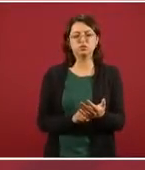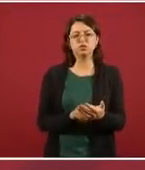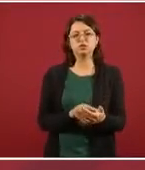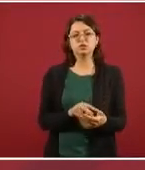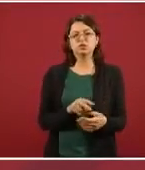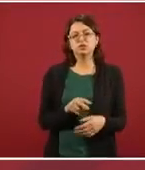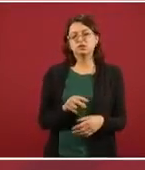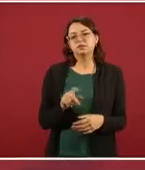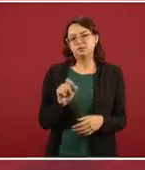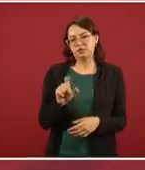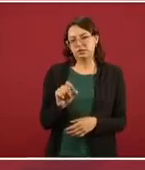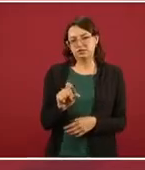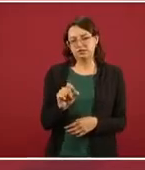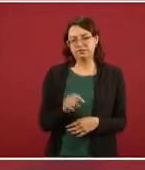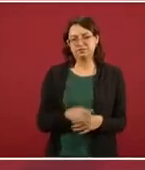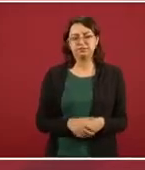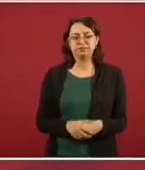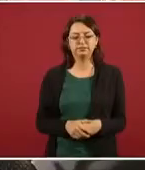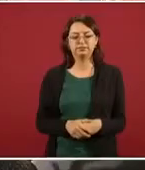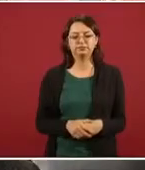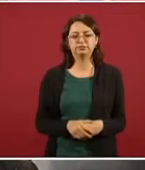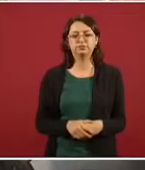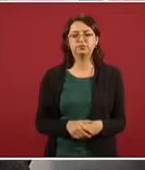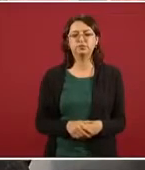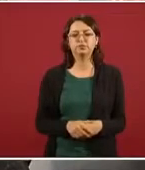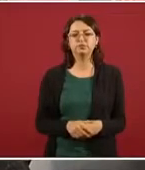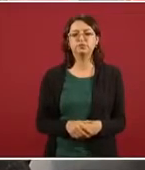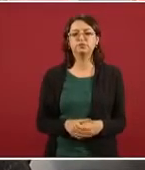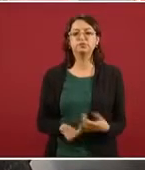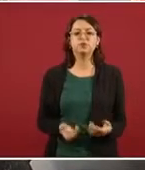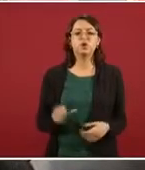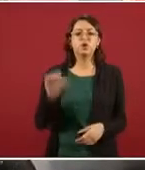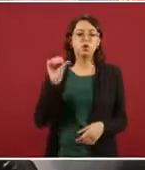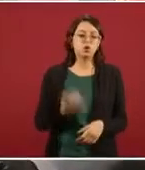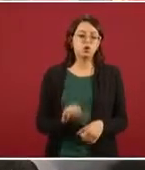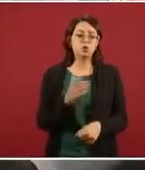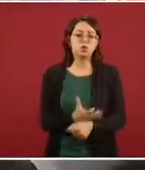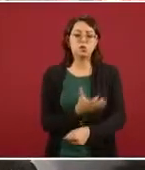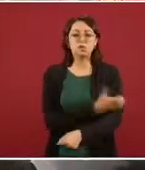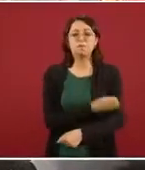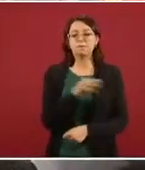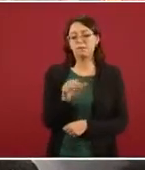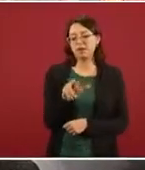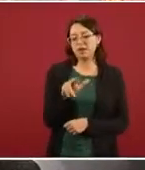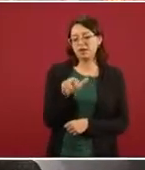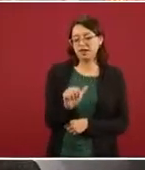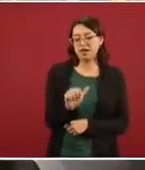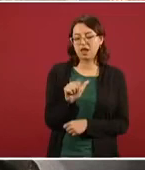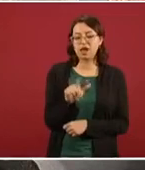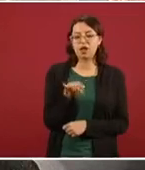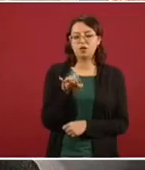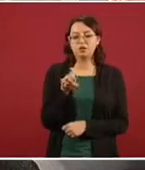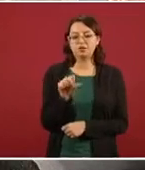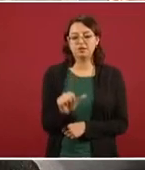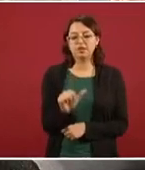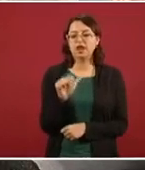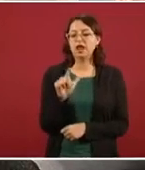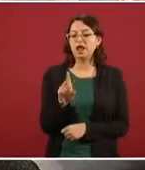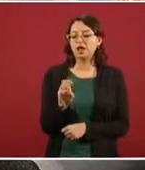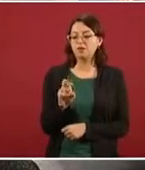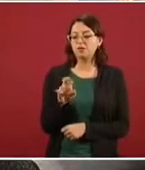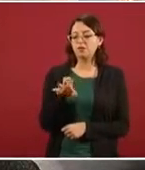Entonces, me acompañan María Luisa Albores, que es la secretaria del Bienestar,